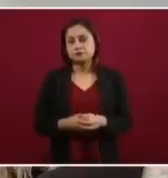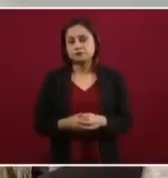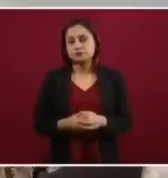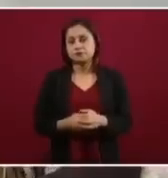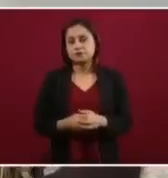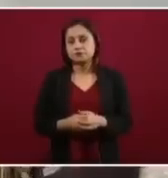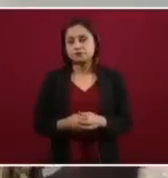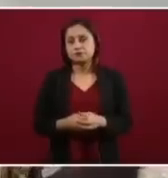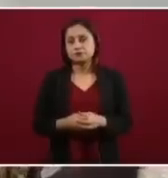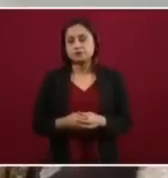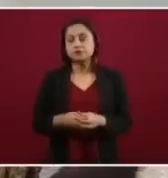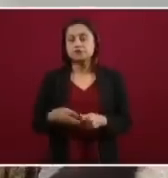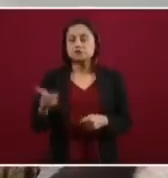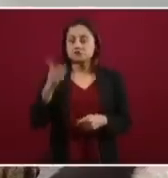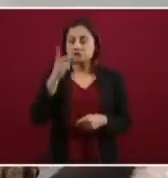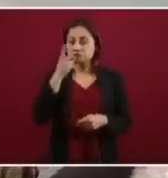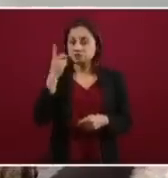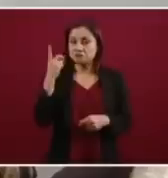5 meses